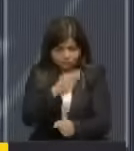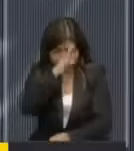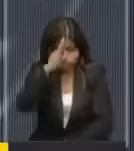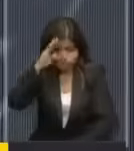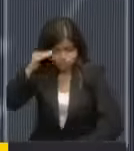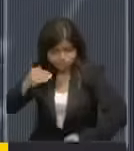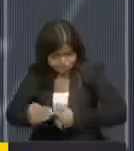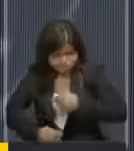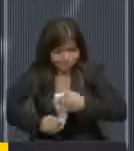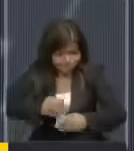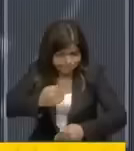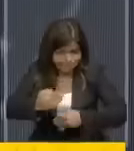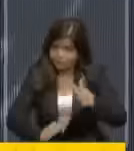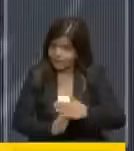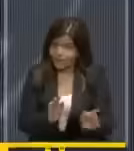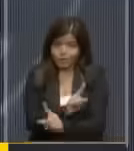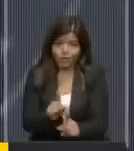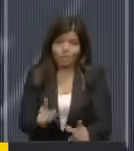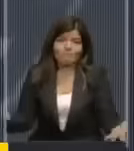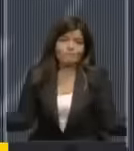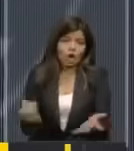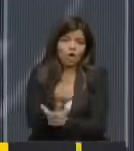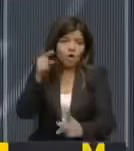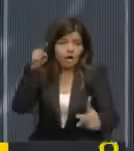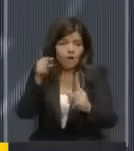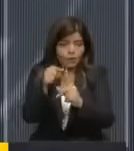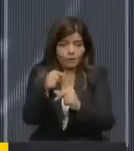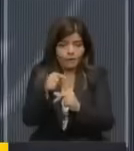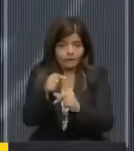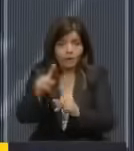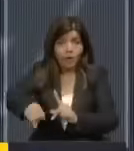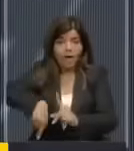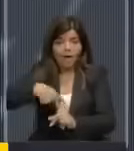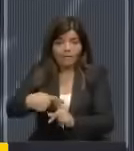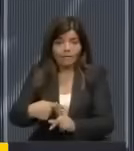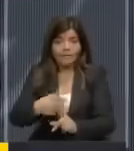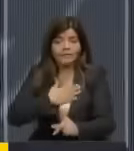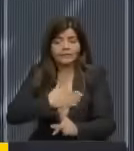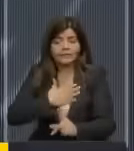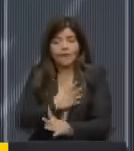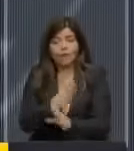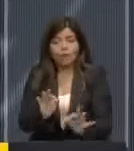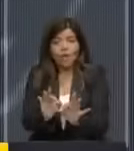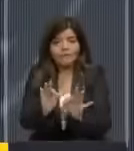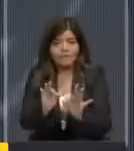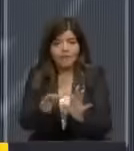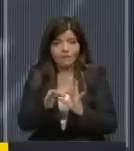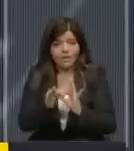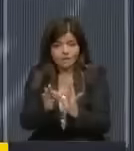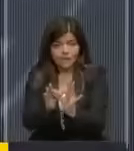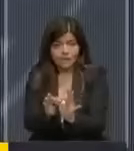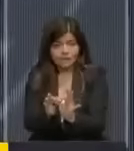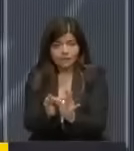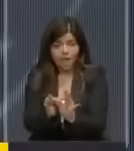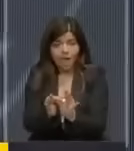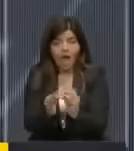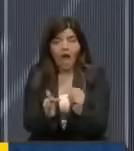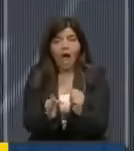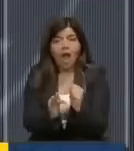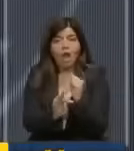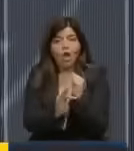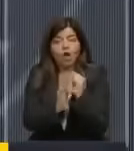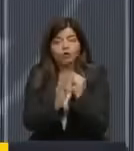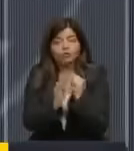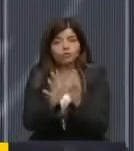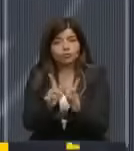lograr este objetivo. Además, quiero dar muy especialmente las gracias a los fiscales, tanto